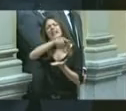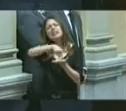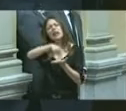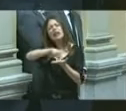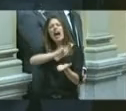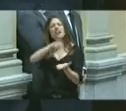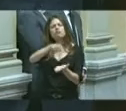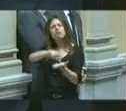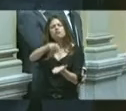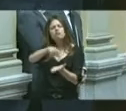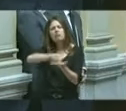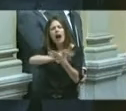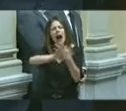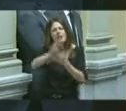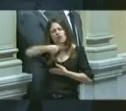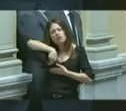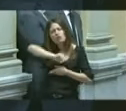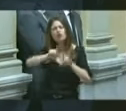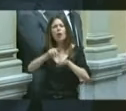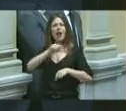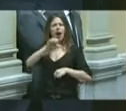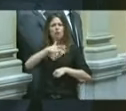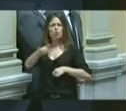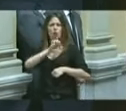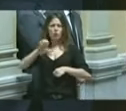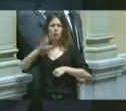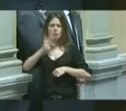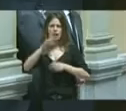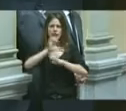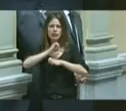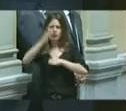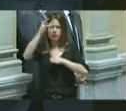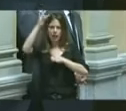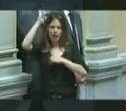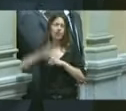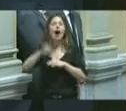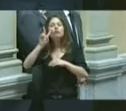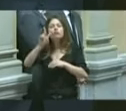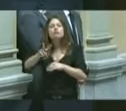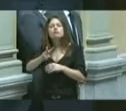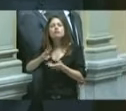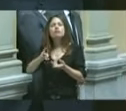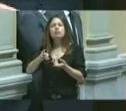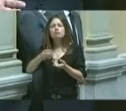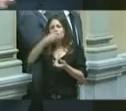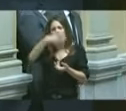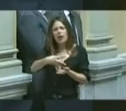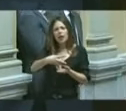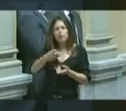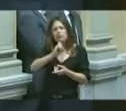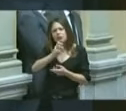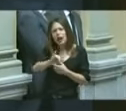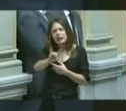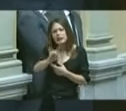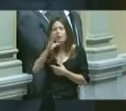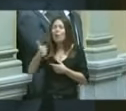misma, que volvamos a hablar de nosotros con un amor propio y esperanza, con una mirada optimista, consciente de las dificultades, sí, pero sobre